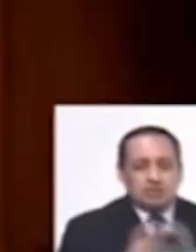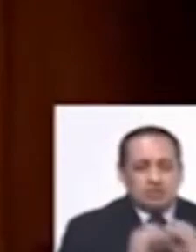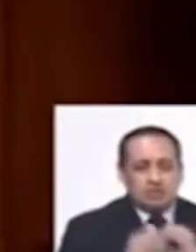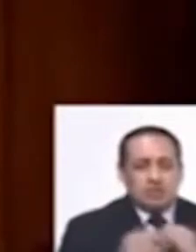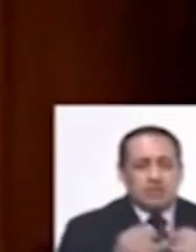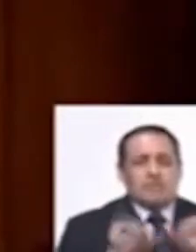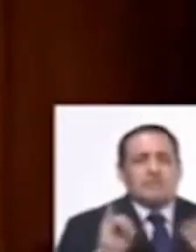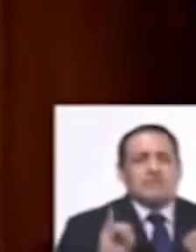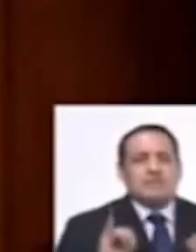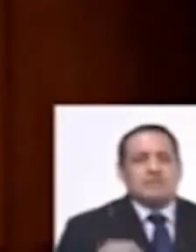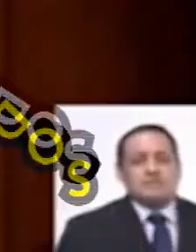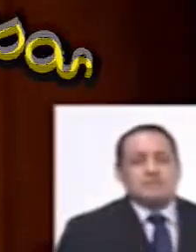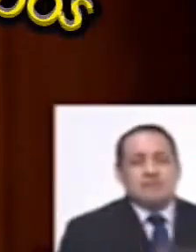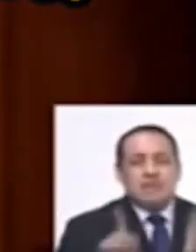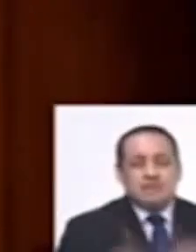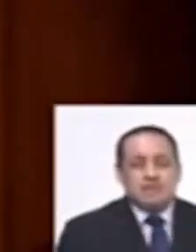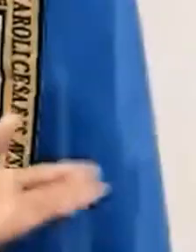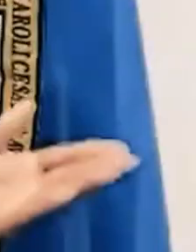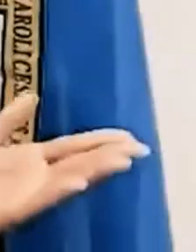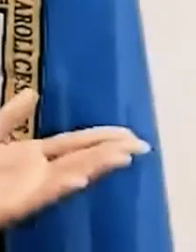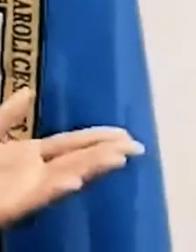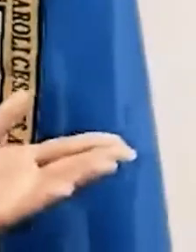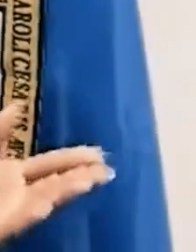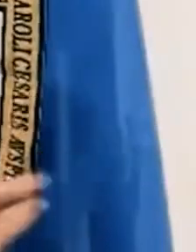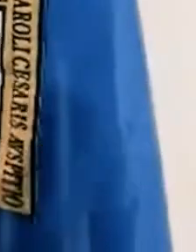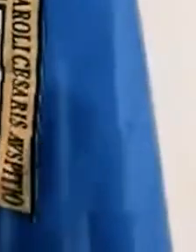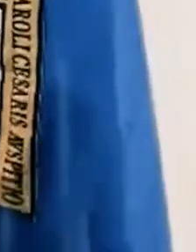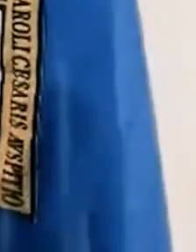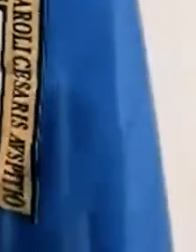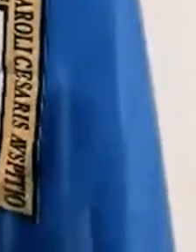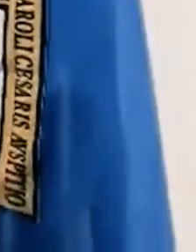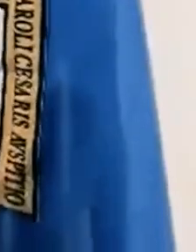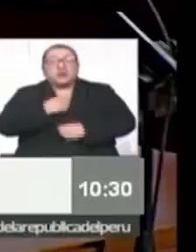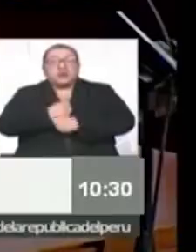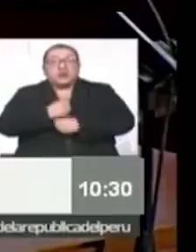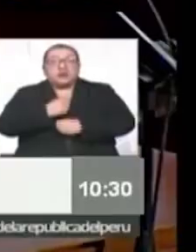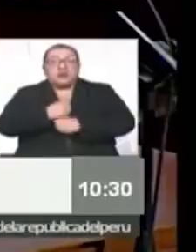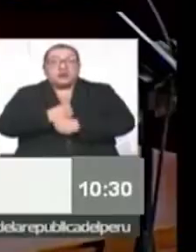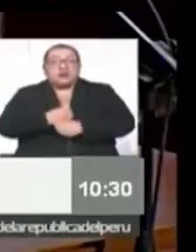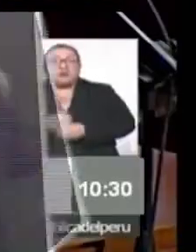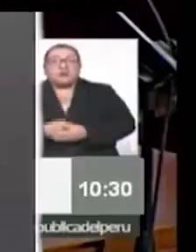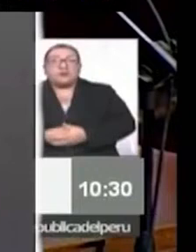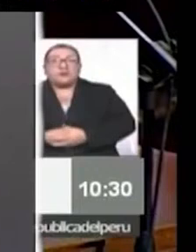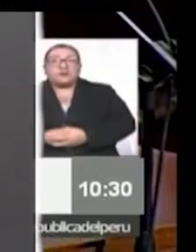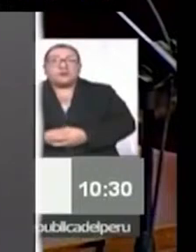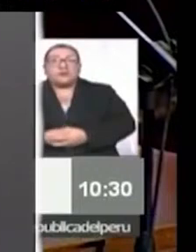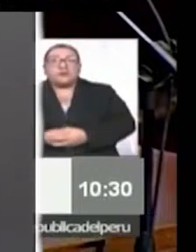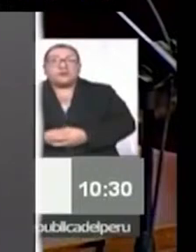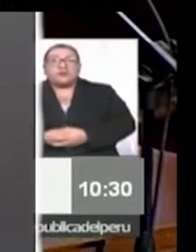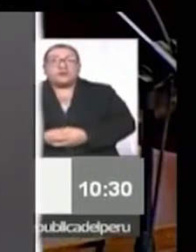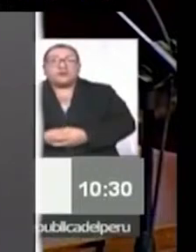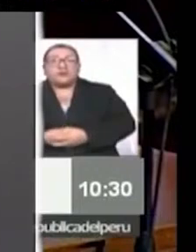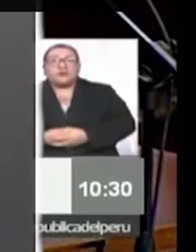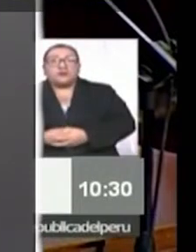cero lael la Rob sueldos mar